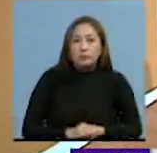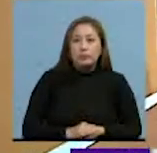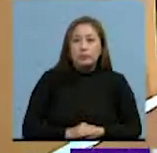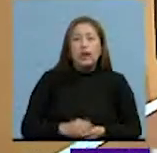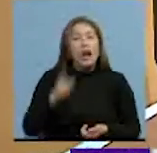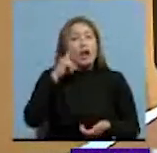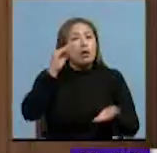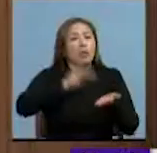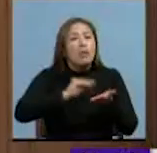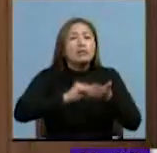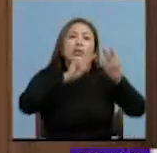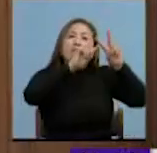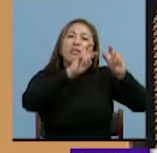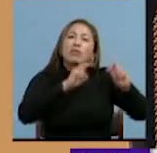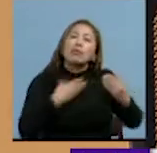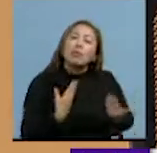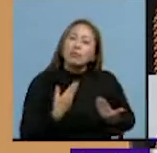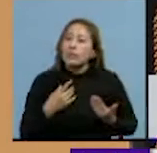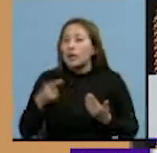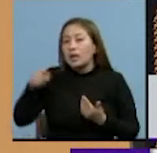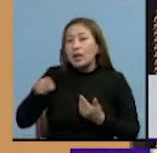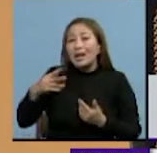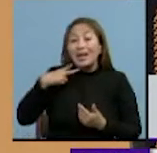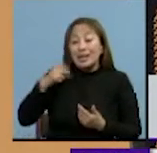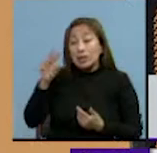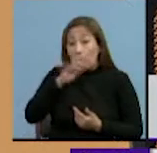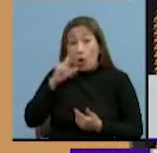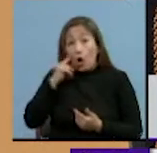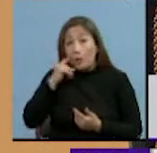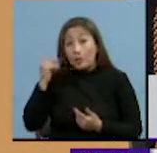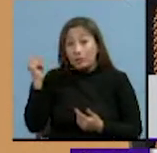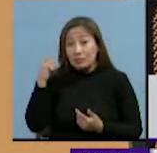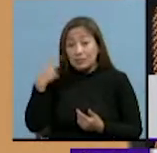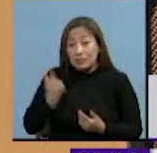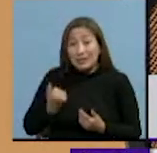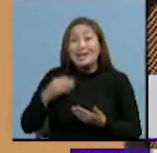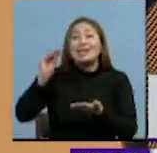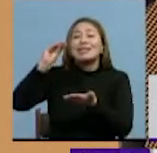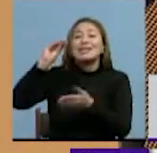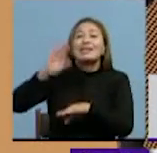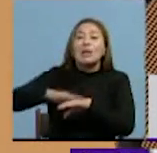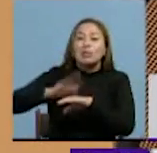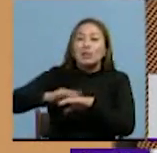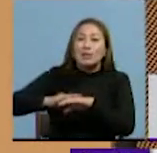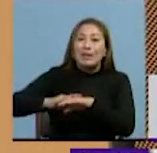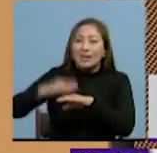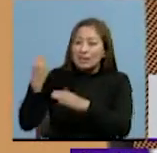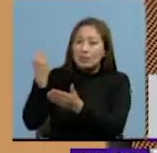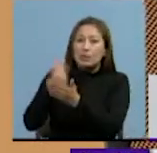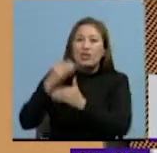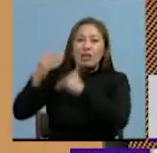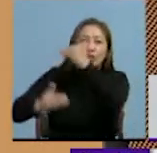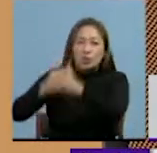¿Qué más averiguó Jujuy Investiga? Bueno, la hija del señor Sergio Zelaya, que es el delegado del Ministerio de Desarrollo Social de la